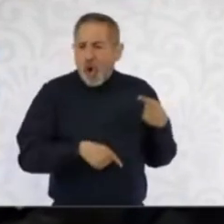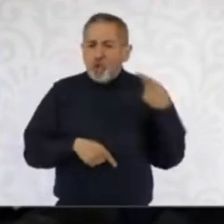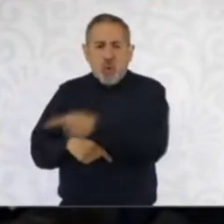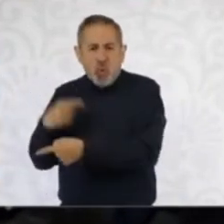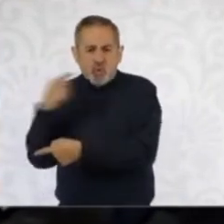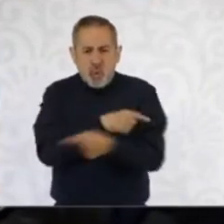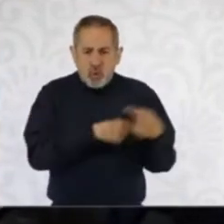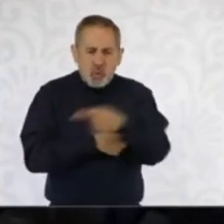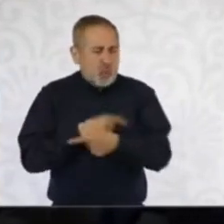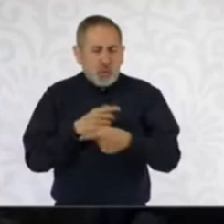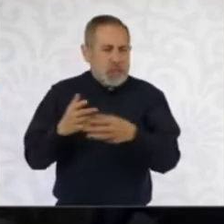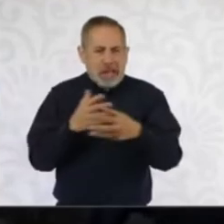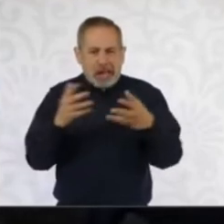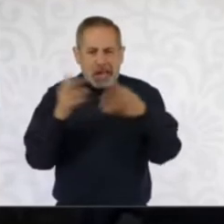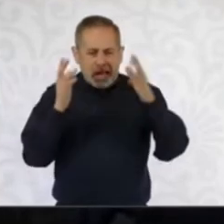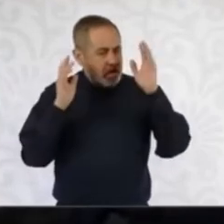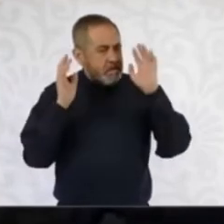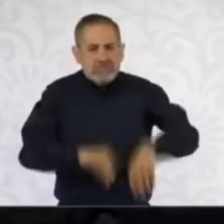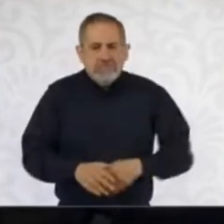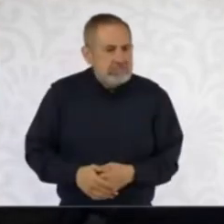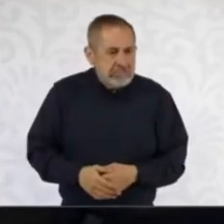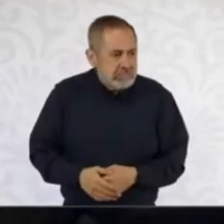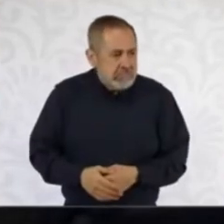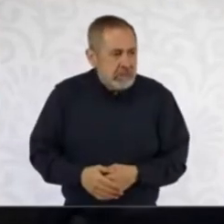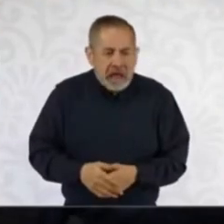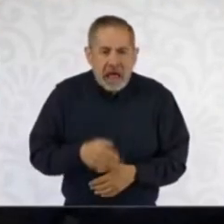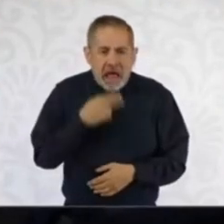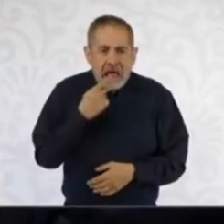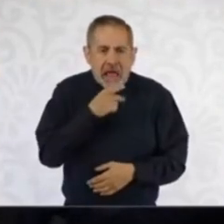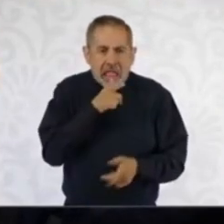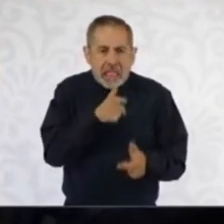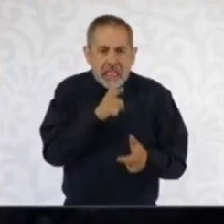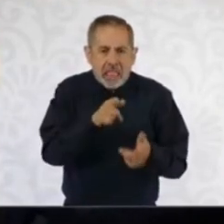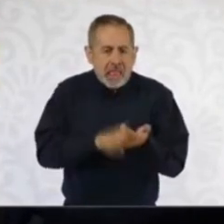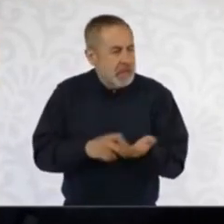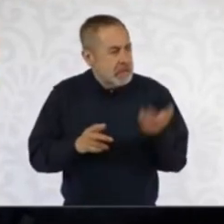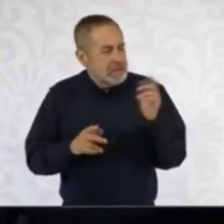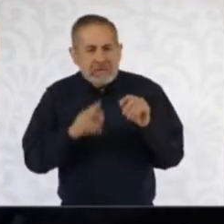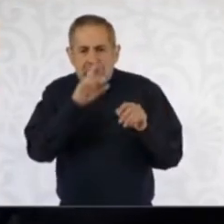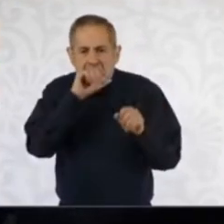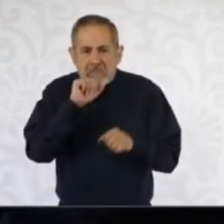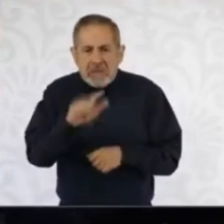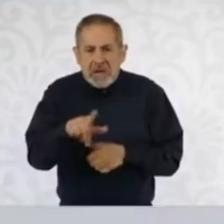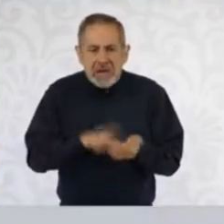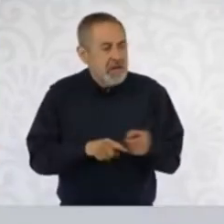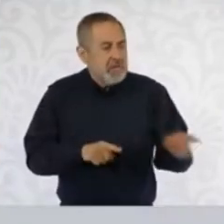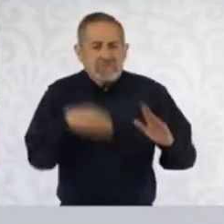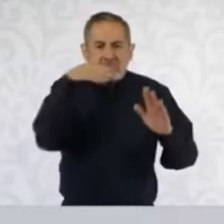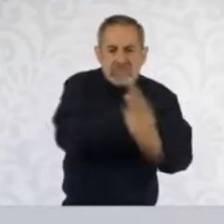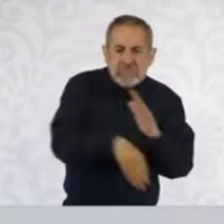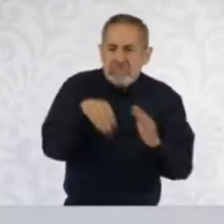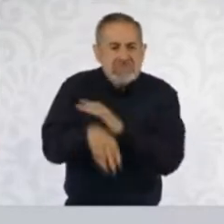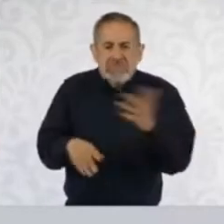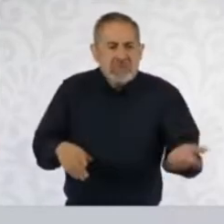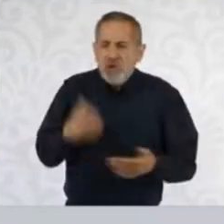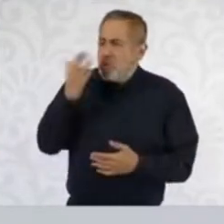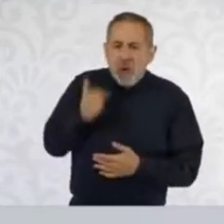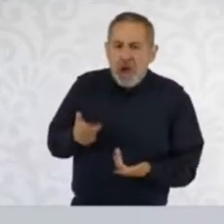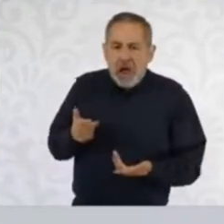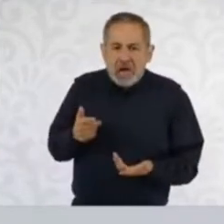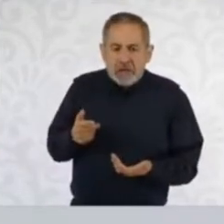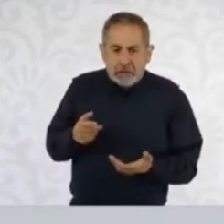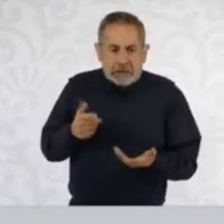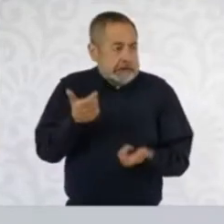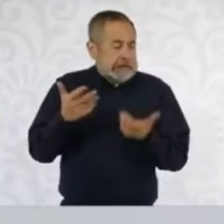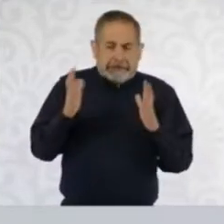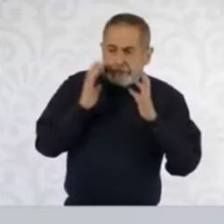pero al final, ¿qué demuestra? Que todo eso que dijeron durante esos 6 años, pues acabó en una crisis profunda y se dedicaron a rescatar a esas